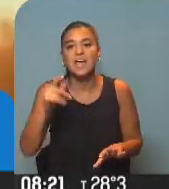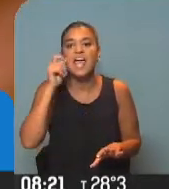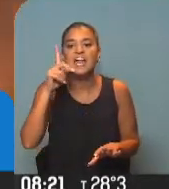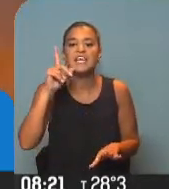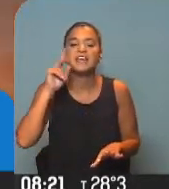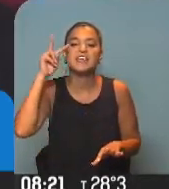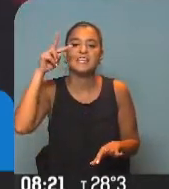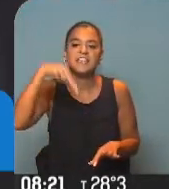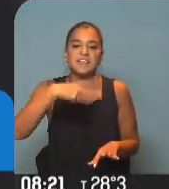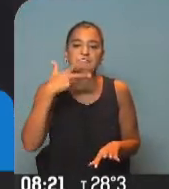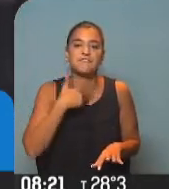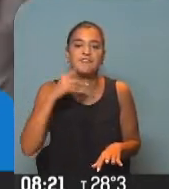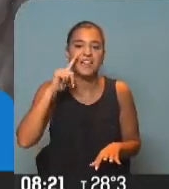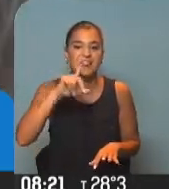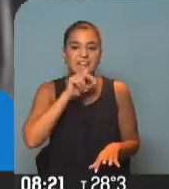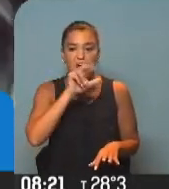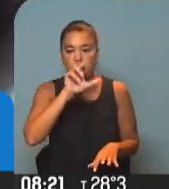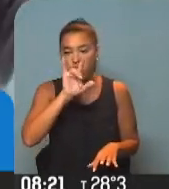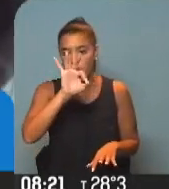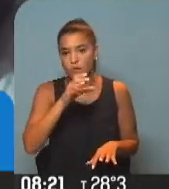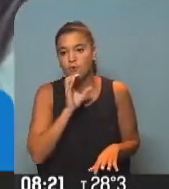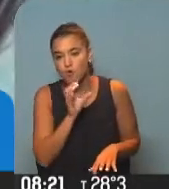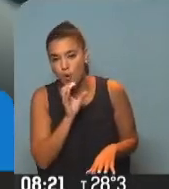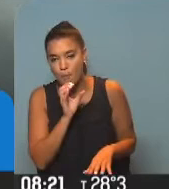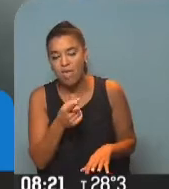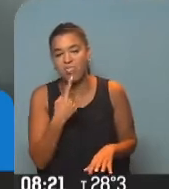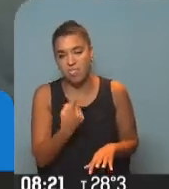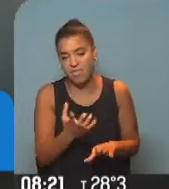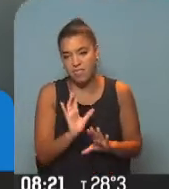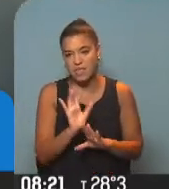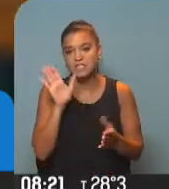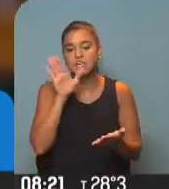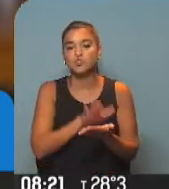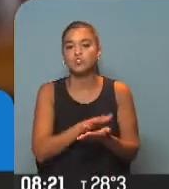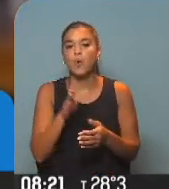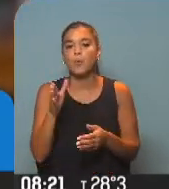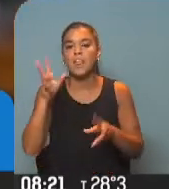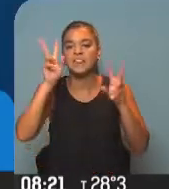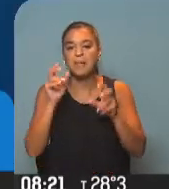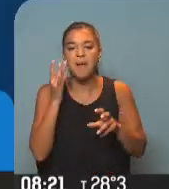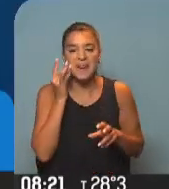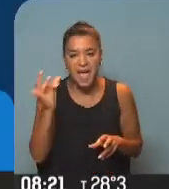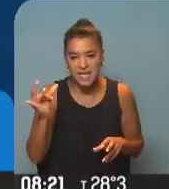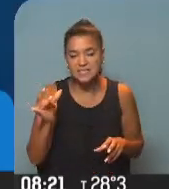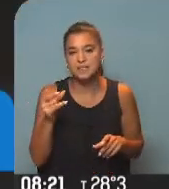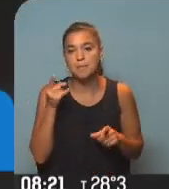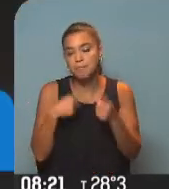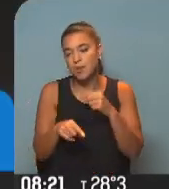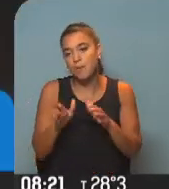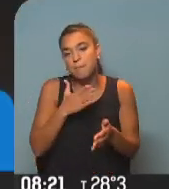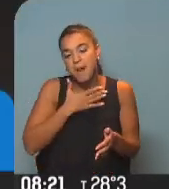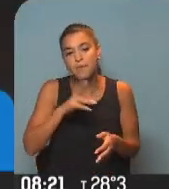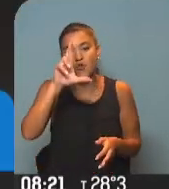Klux Klan, de Spike Lee. Una comedia sobre algo tan serio como la segregación racial. Igualmente yo creo que el Huracán Roma